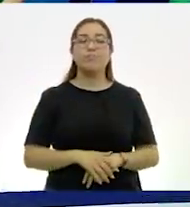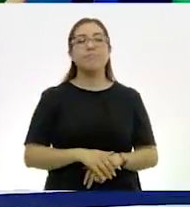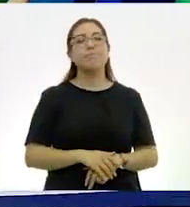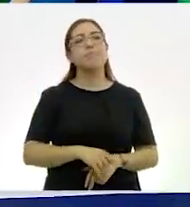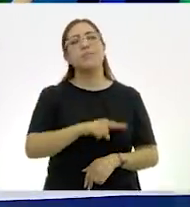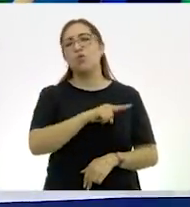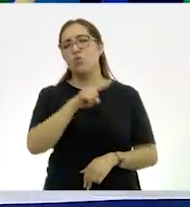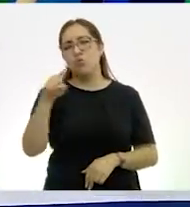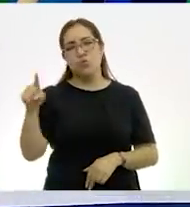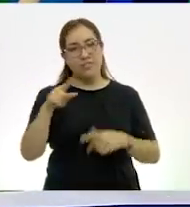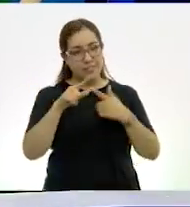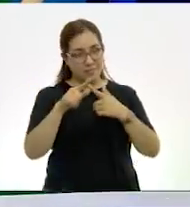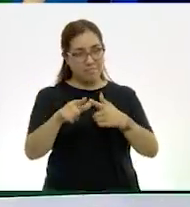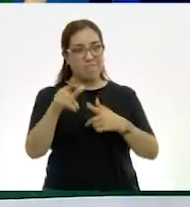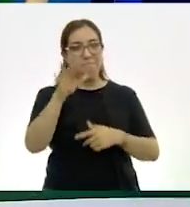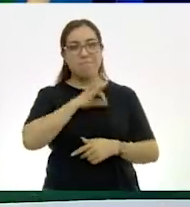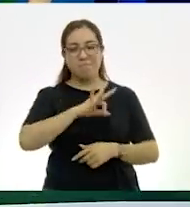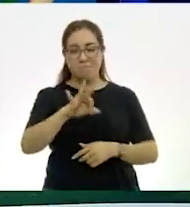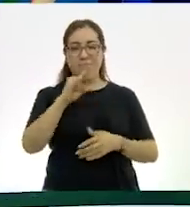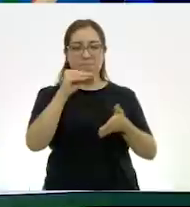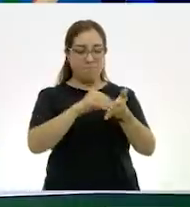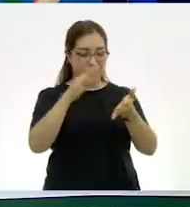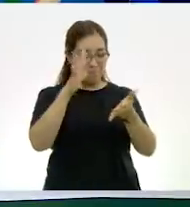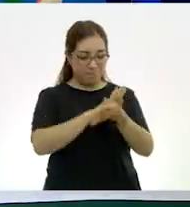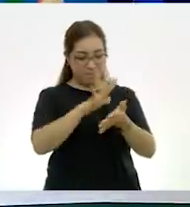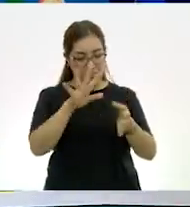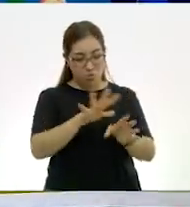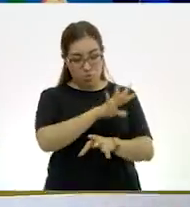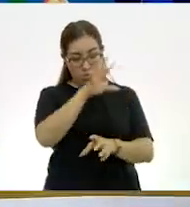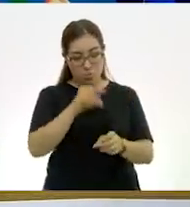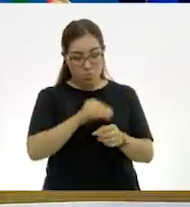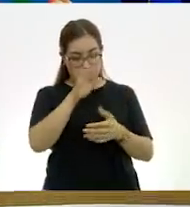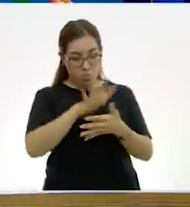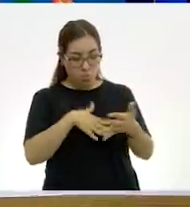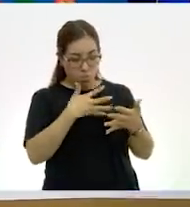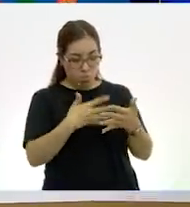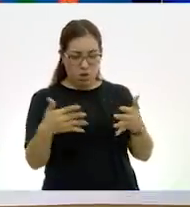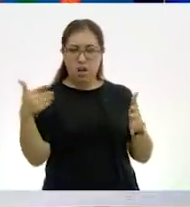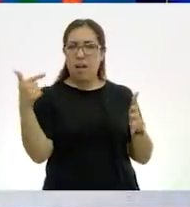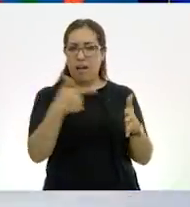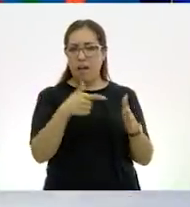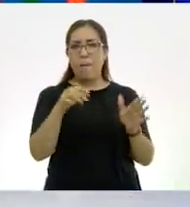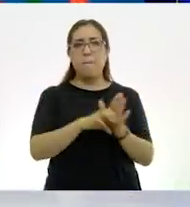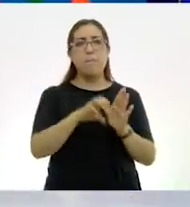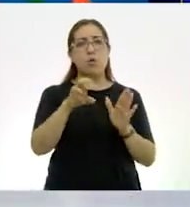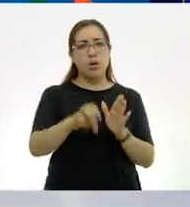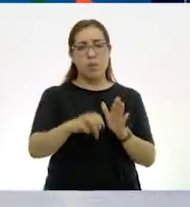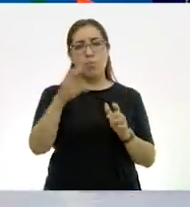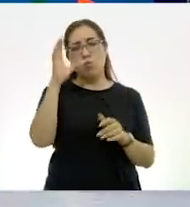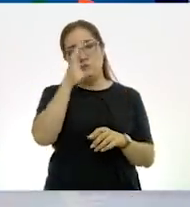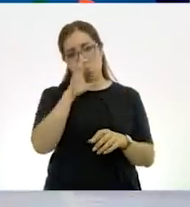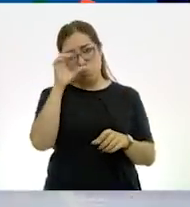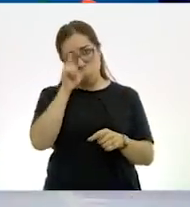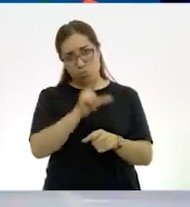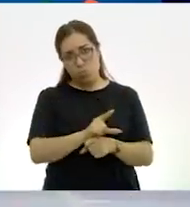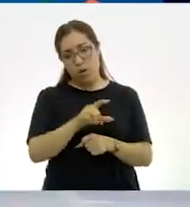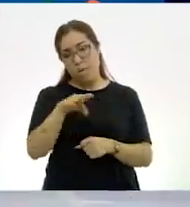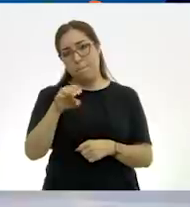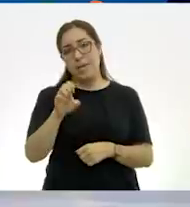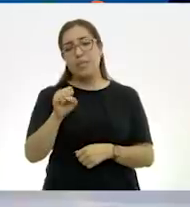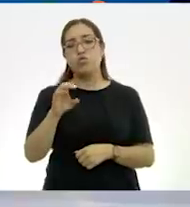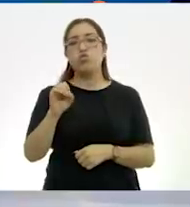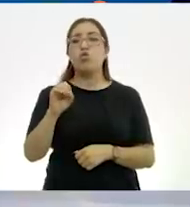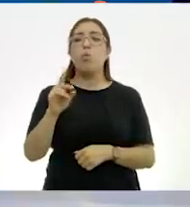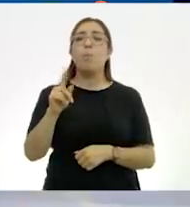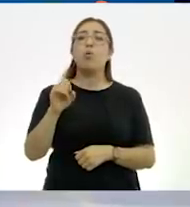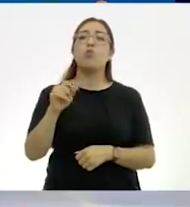pueden completar ahora sí su cuadro y pueden poner como ejemplo en la escritura mesopotámica, pueden poner el Código de Hammurabi y ya vieron